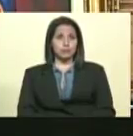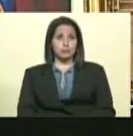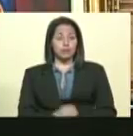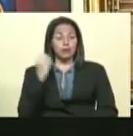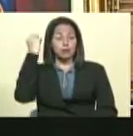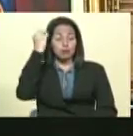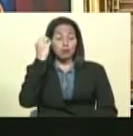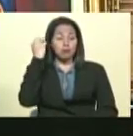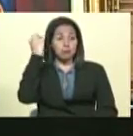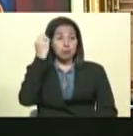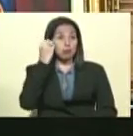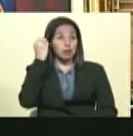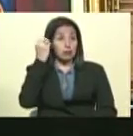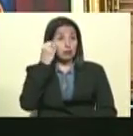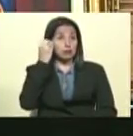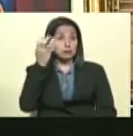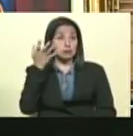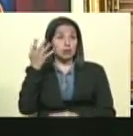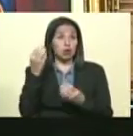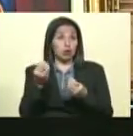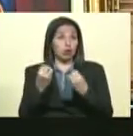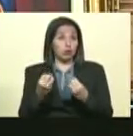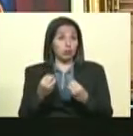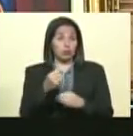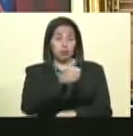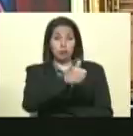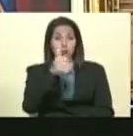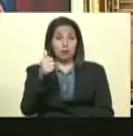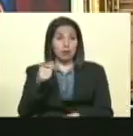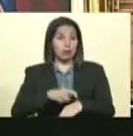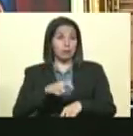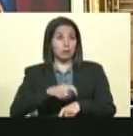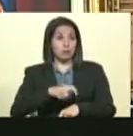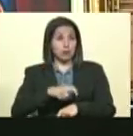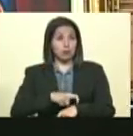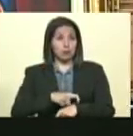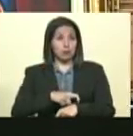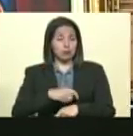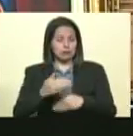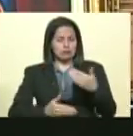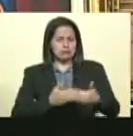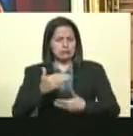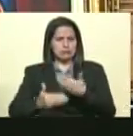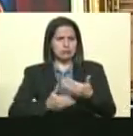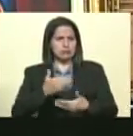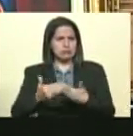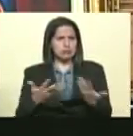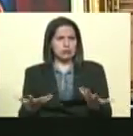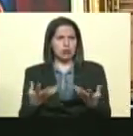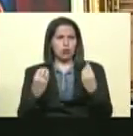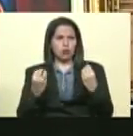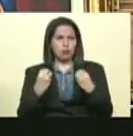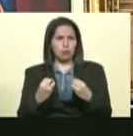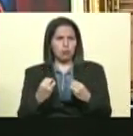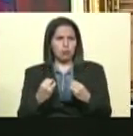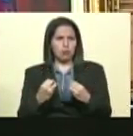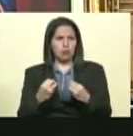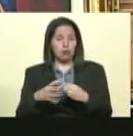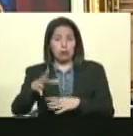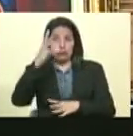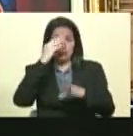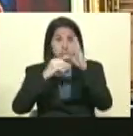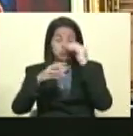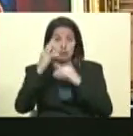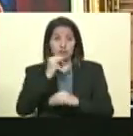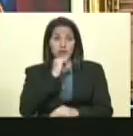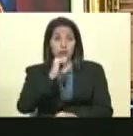Reflexionemos, saquemos lecciones siempre, de cada momento. Acumulemos conciencia, acumulemos conocimiento, estemos bien